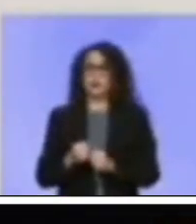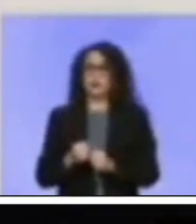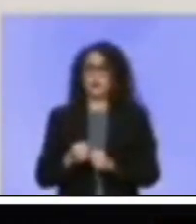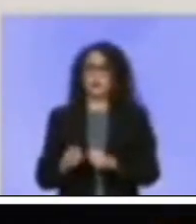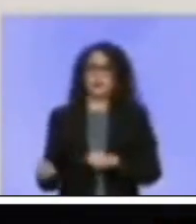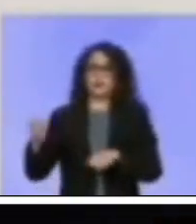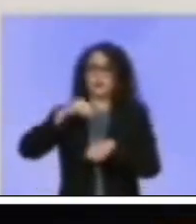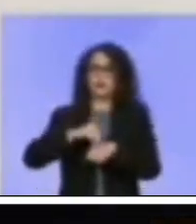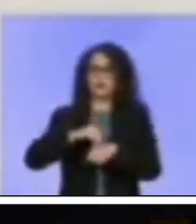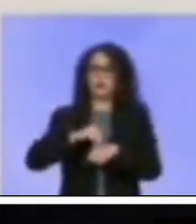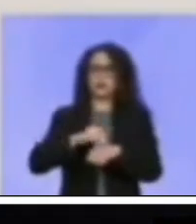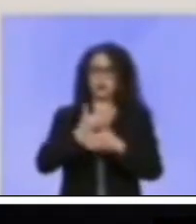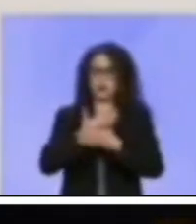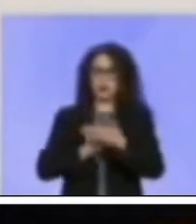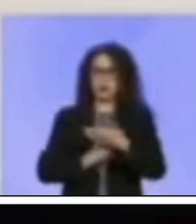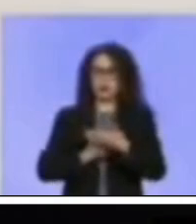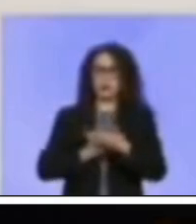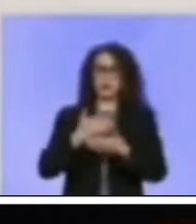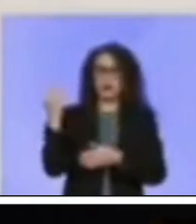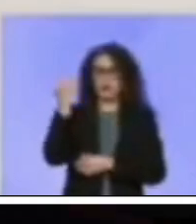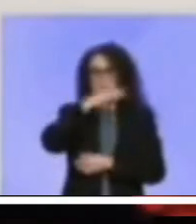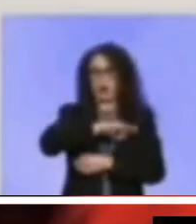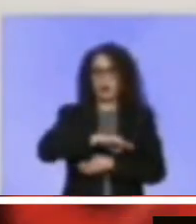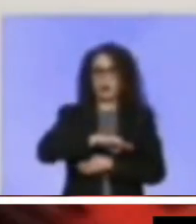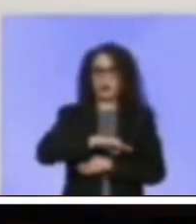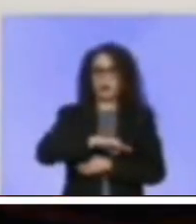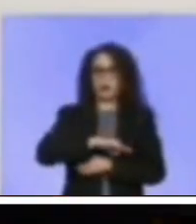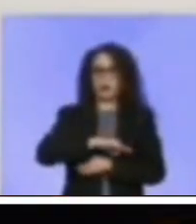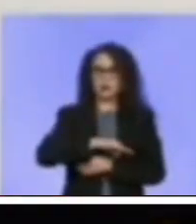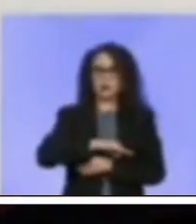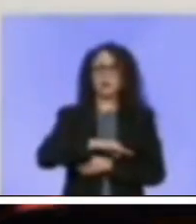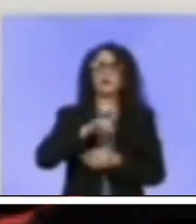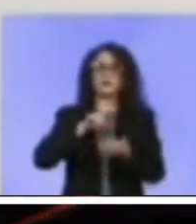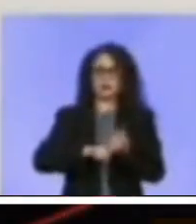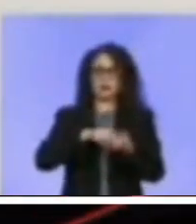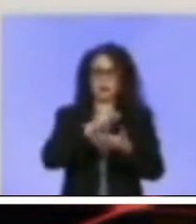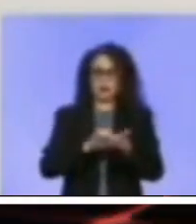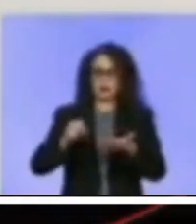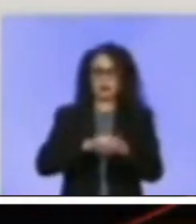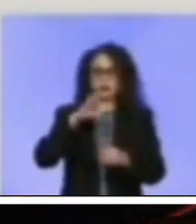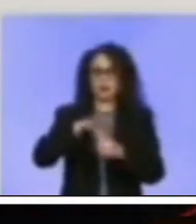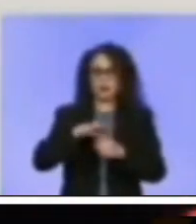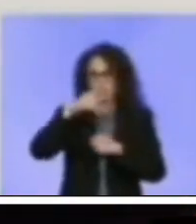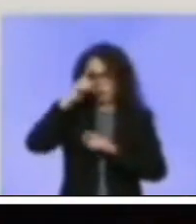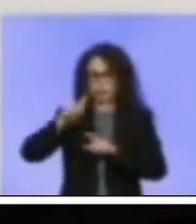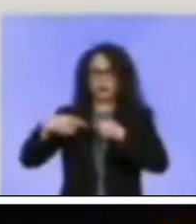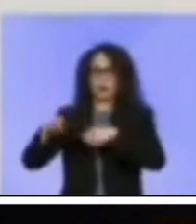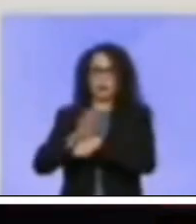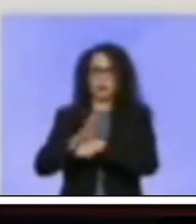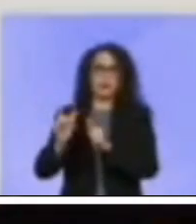boletas falsas y apócrifas en la elección a la gubernatura en favor del partido